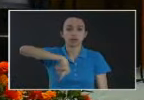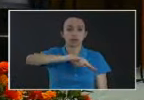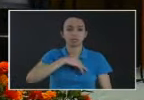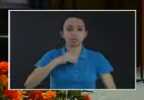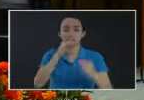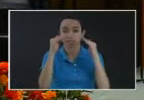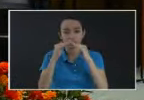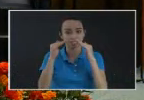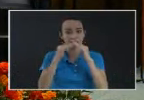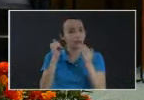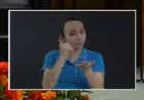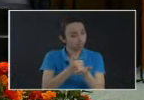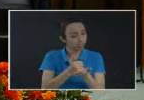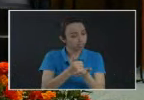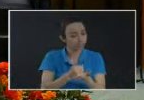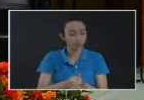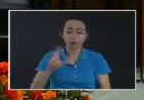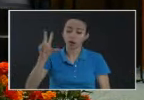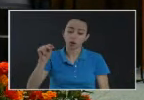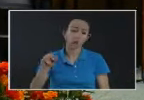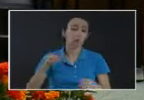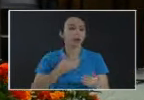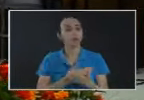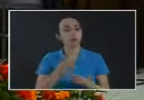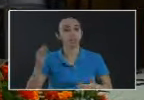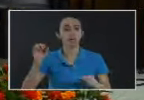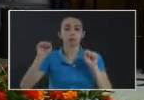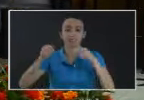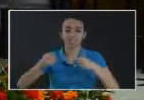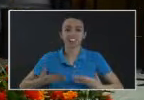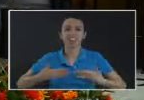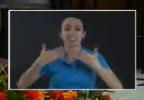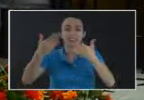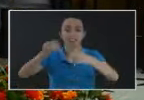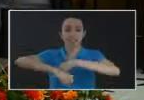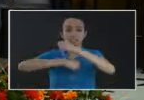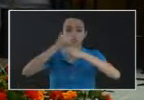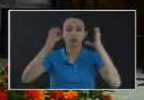Amén. No vamos a poder dar fruto en nuestra casa.